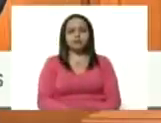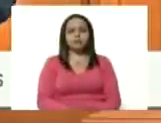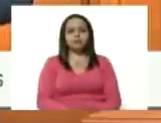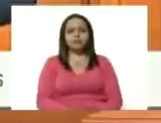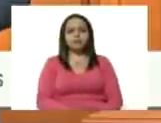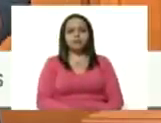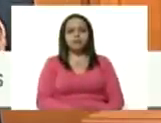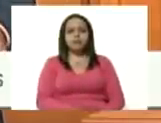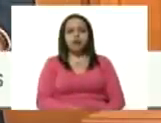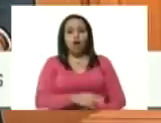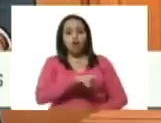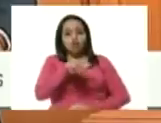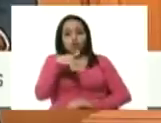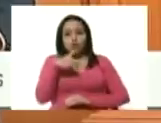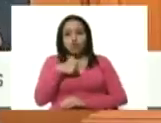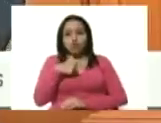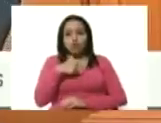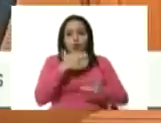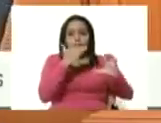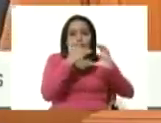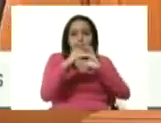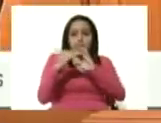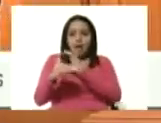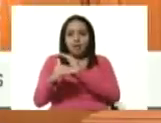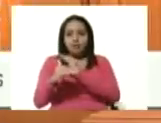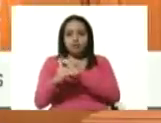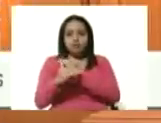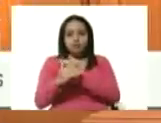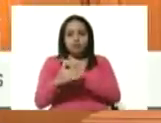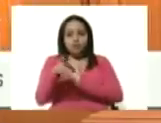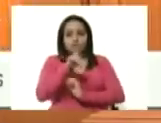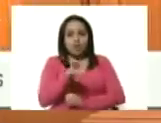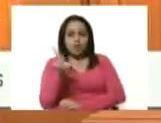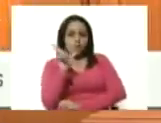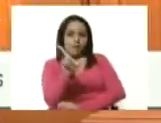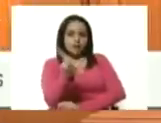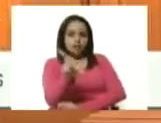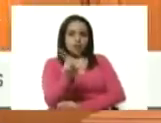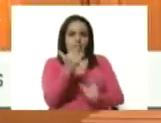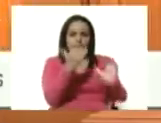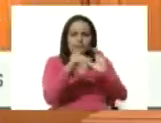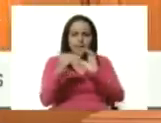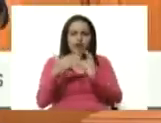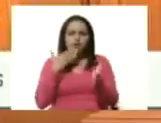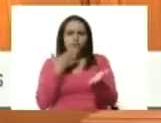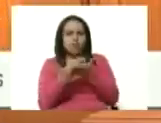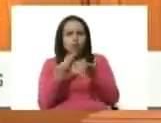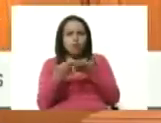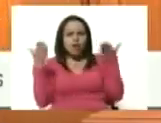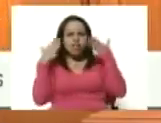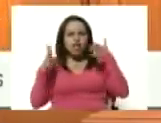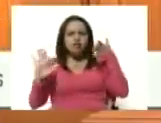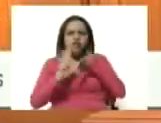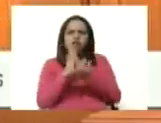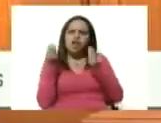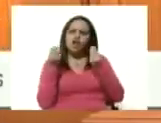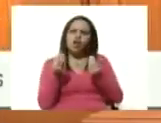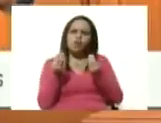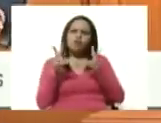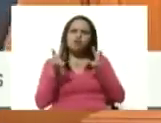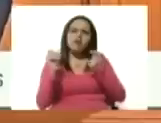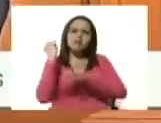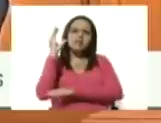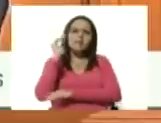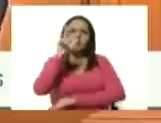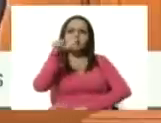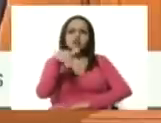Nosotros hemos enviado nuestras opiniones a través del Partido Socialista Unido de Venezuela sobre lo que debe ser la conformación de la nueva Asamblea